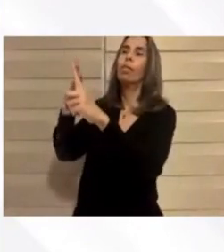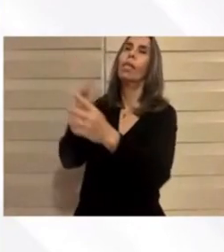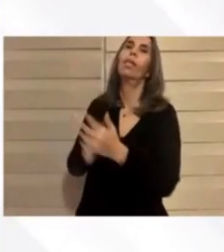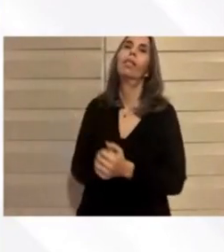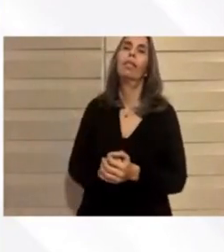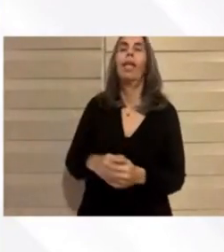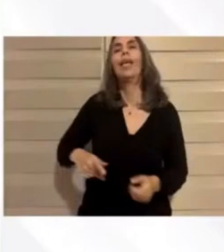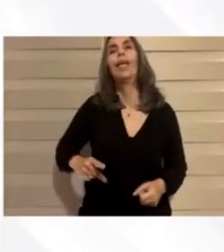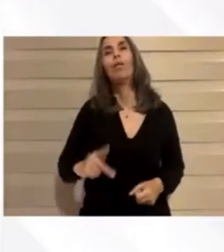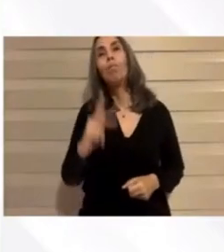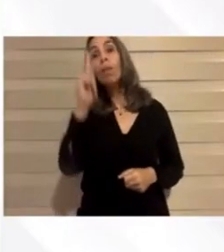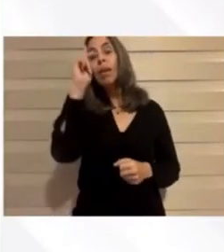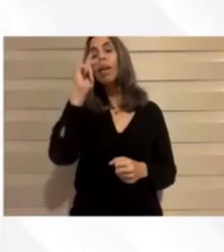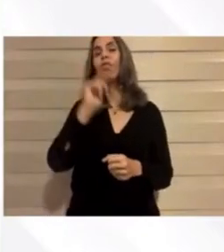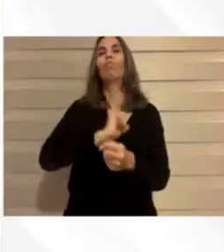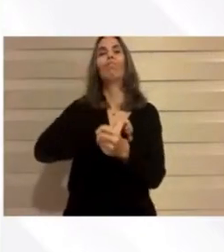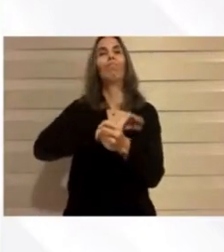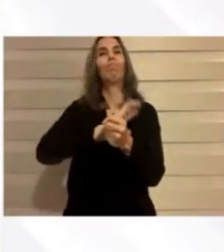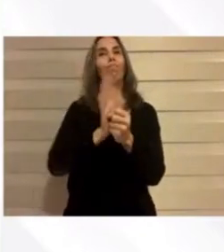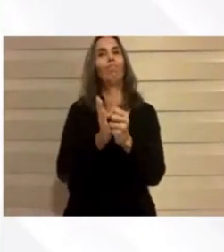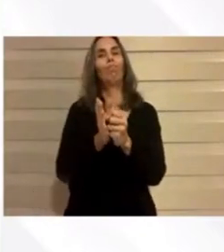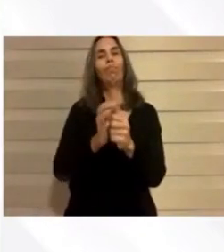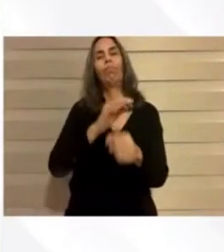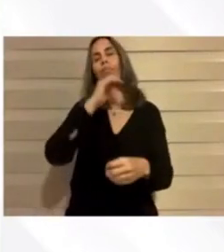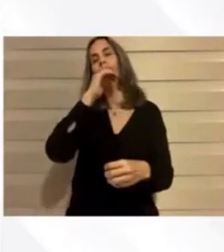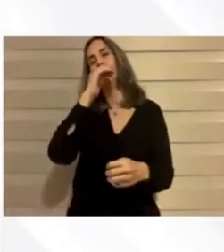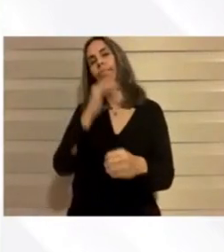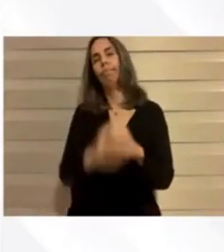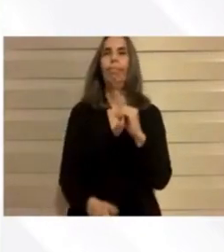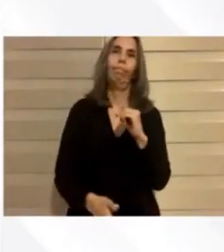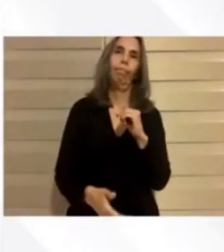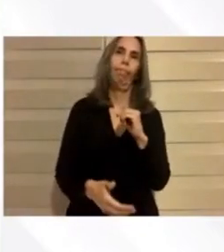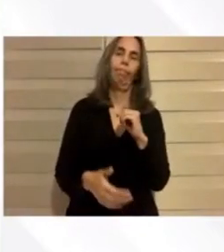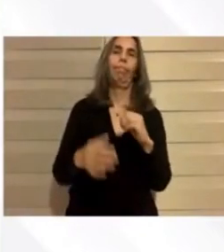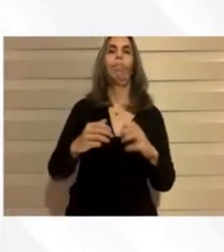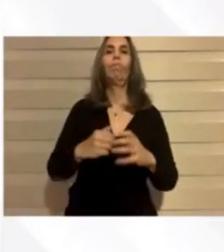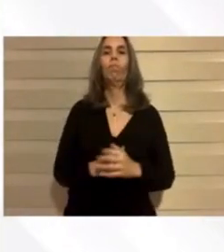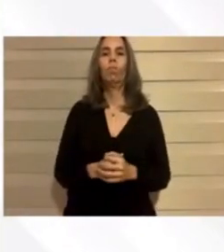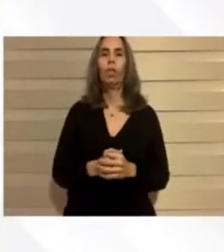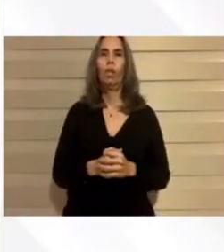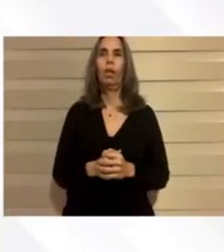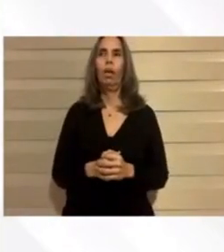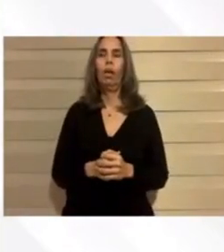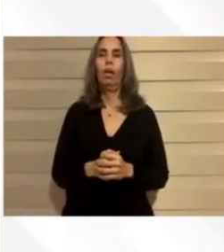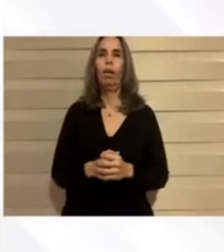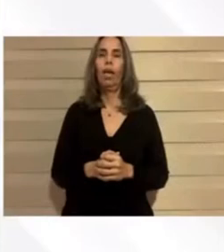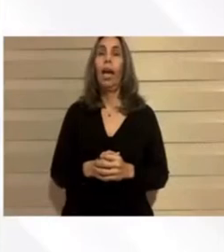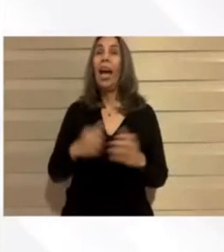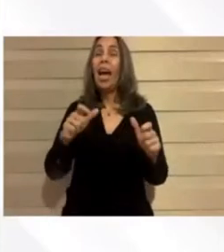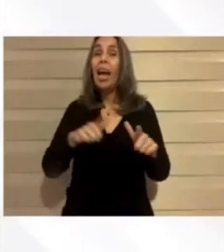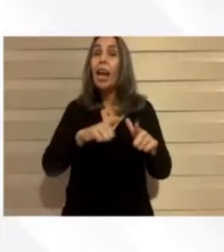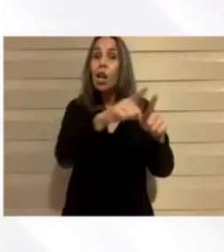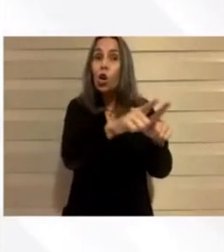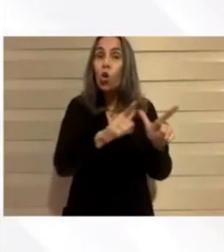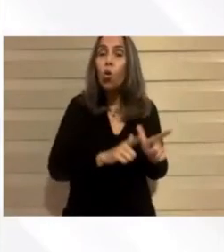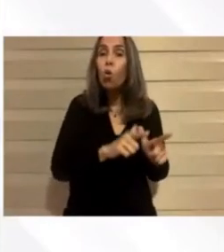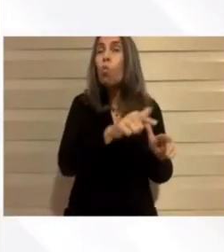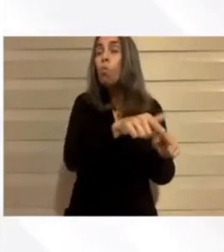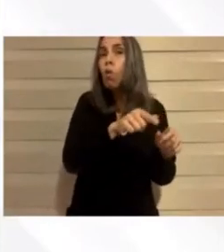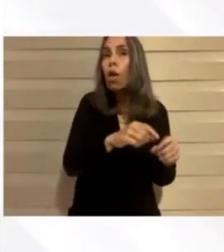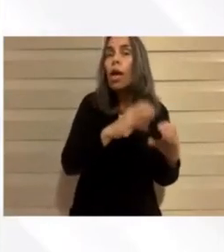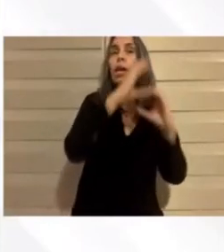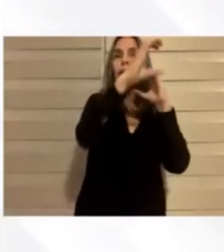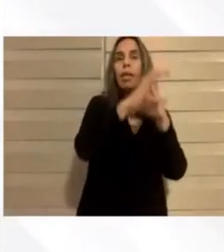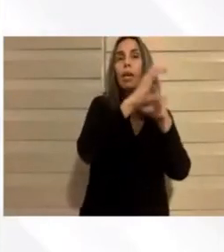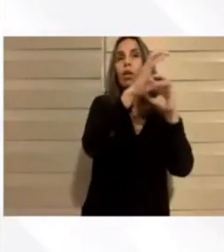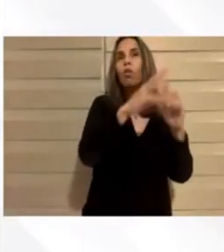Desgraciadamente, por la pandemia, se cancelaron los concursos. Ser parte de este grupo me ha enseñado a dar lo mejor de mí, en